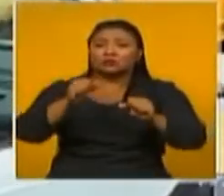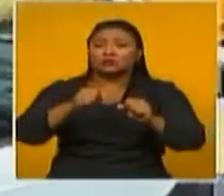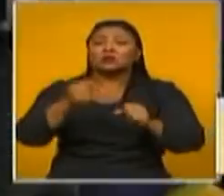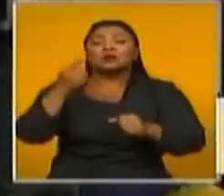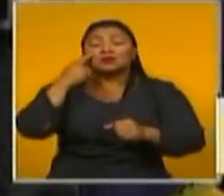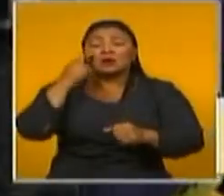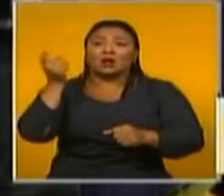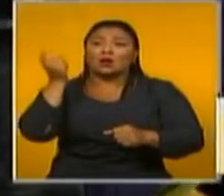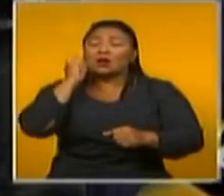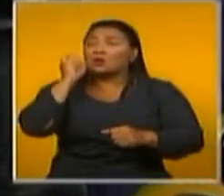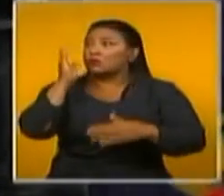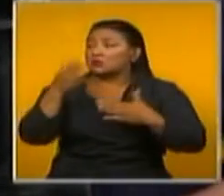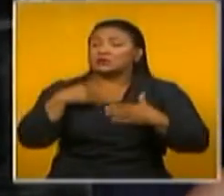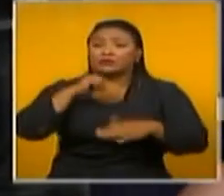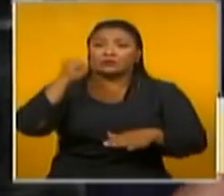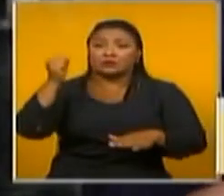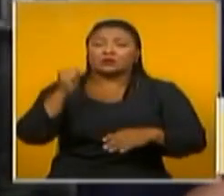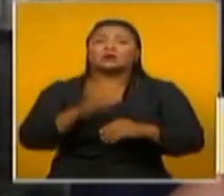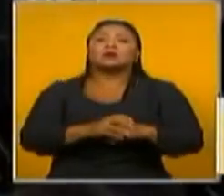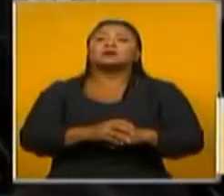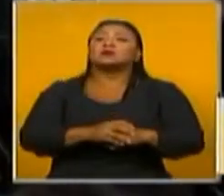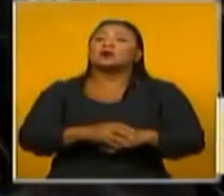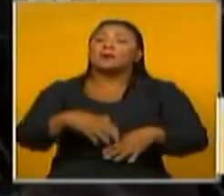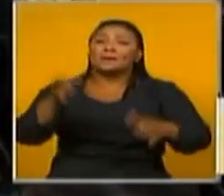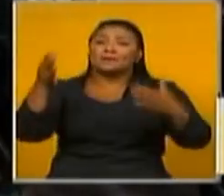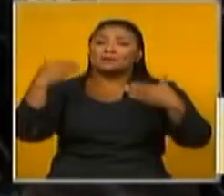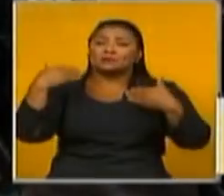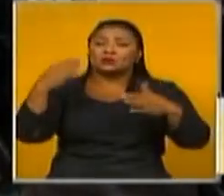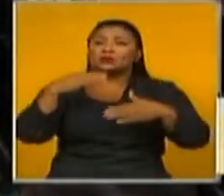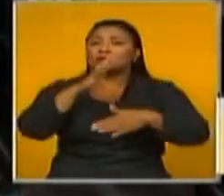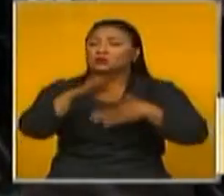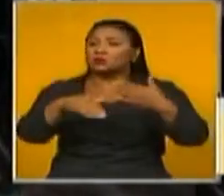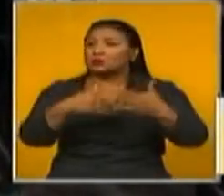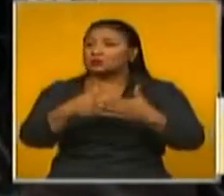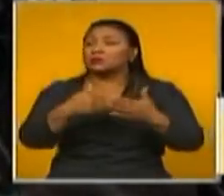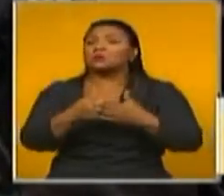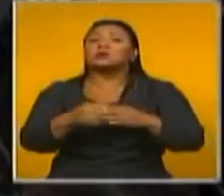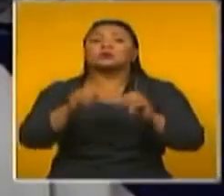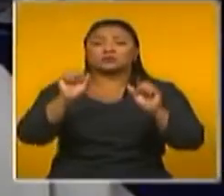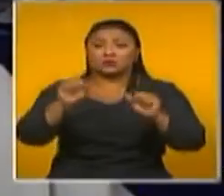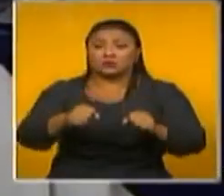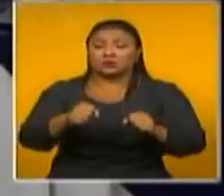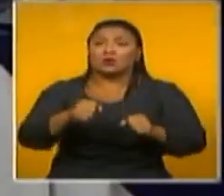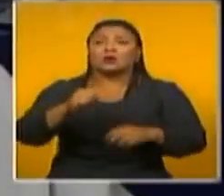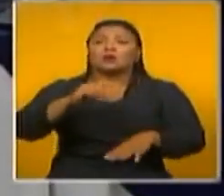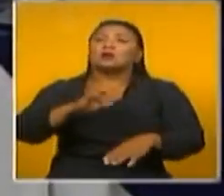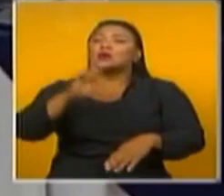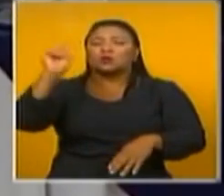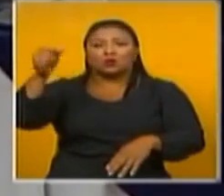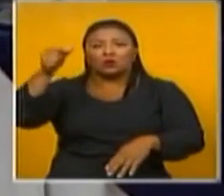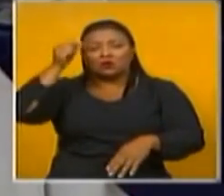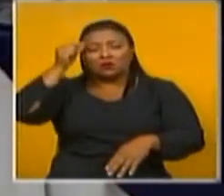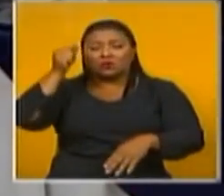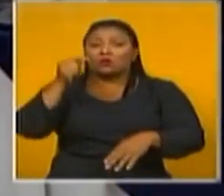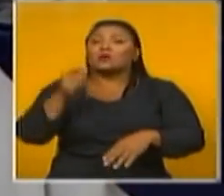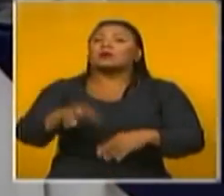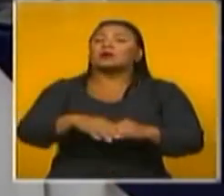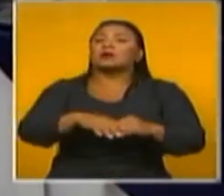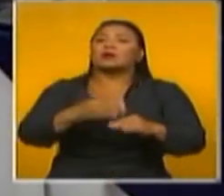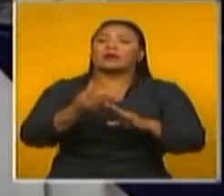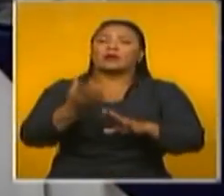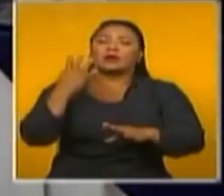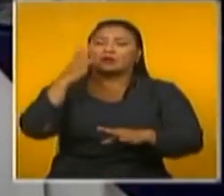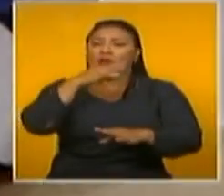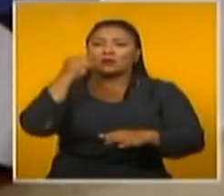hacernos escuchar. Actores políticos y sociales son más radicales. Cuestionan el gobierno gobierno de Rafael Correa y añaden que los cambios